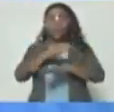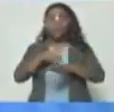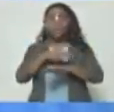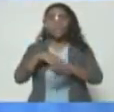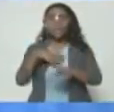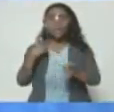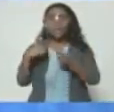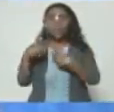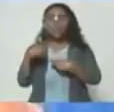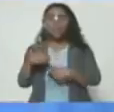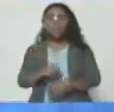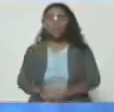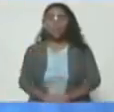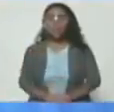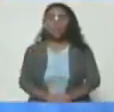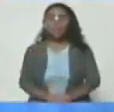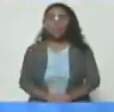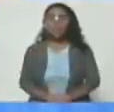Comercio.